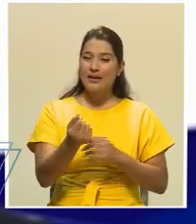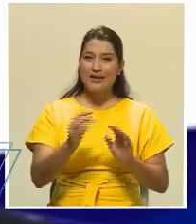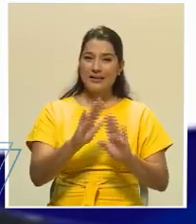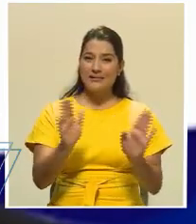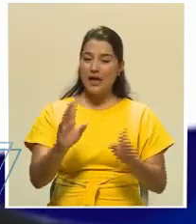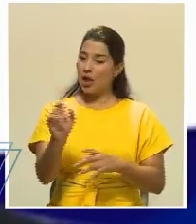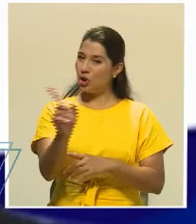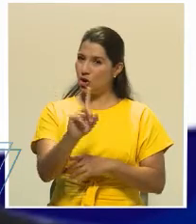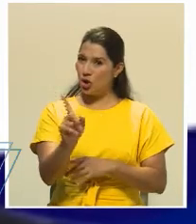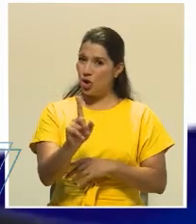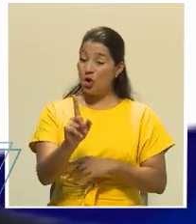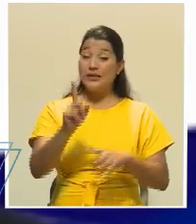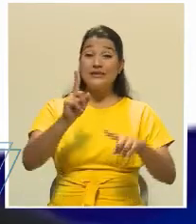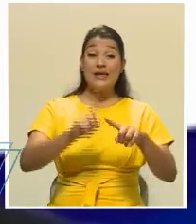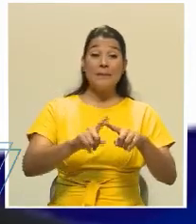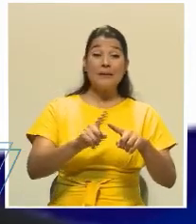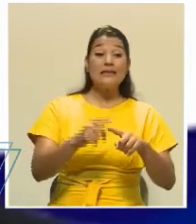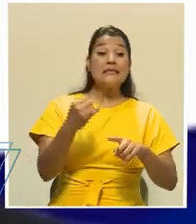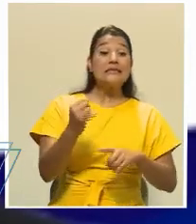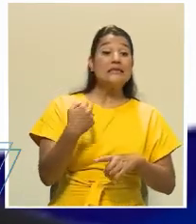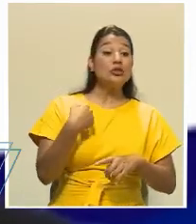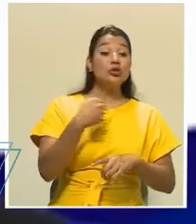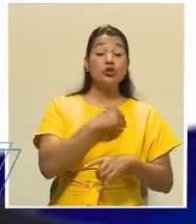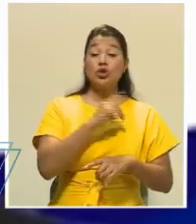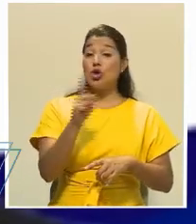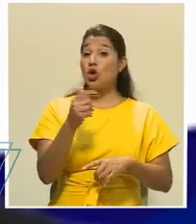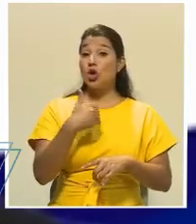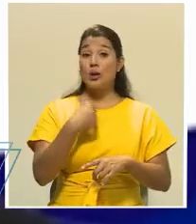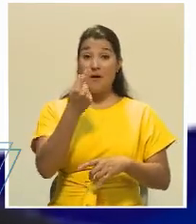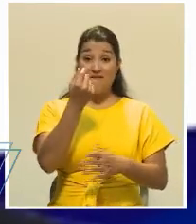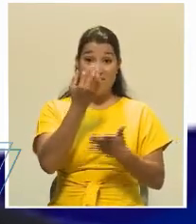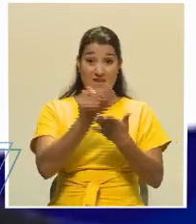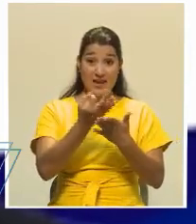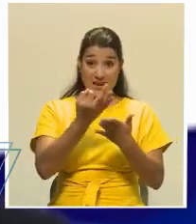que si no tenemos unas finanzas sanas, el gobierno de la